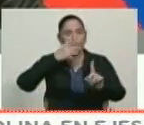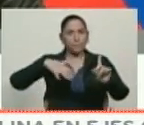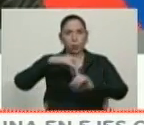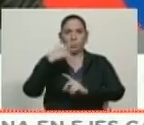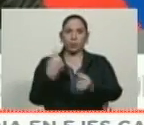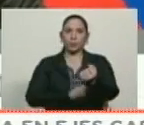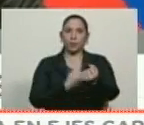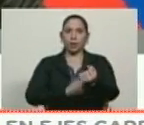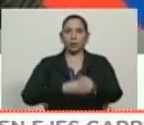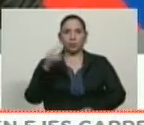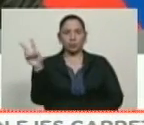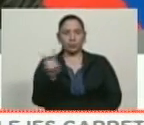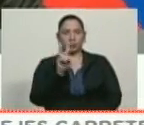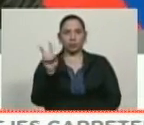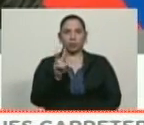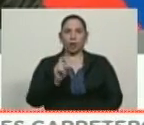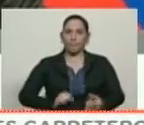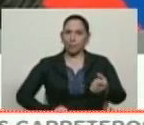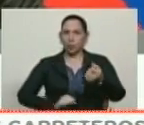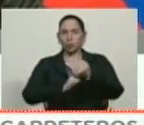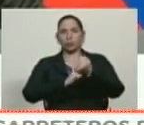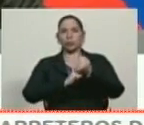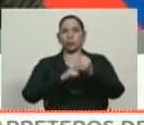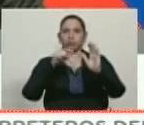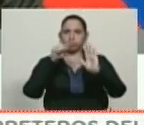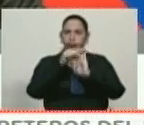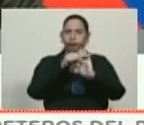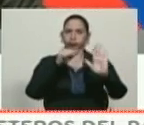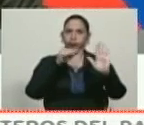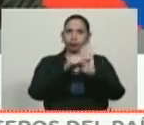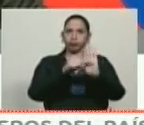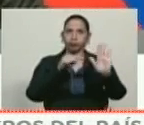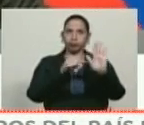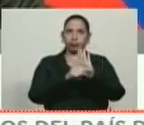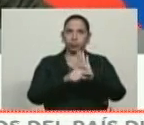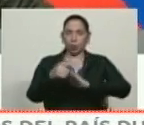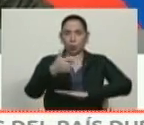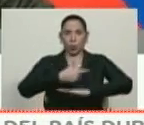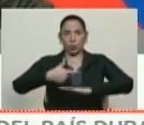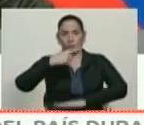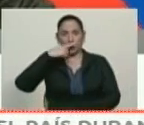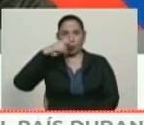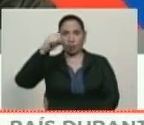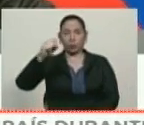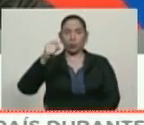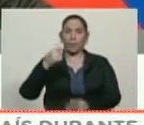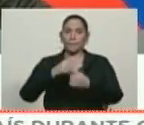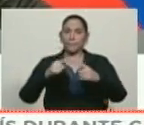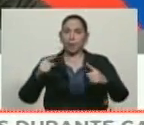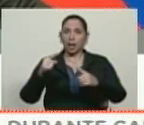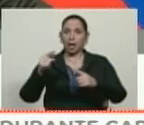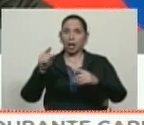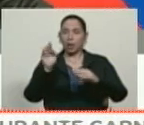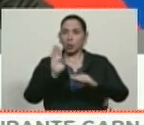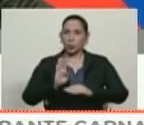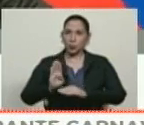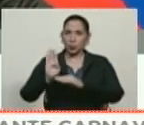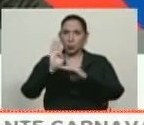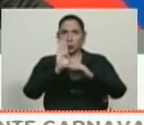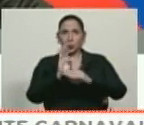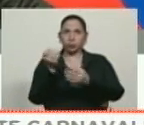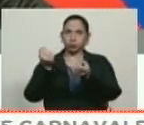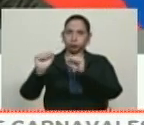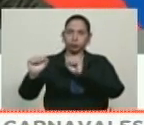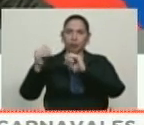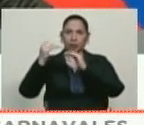de Venezuela. Hemos apoyado las medidas del gobierno de Nicolás Maduro para prevenir la desestabilización de